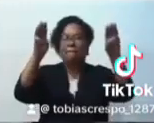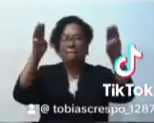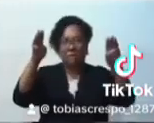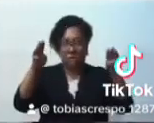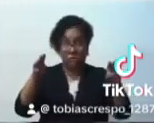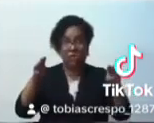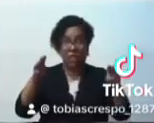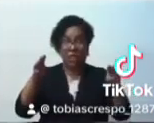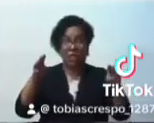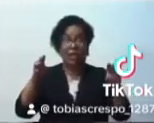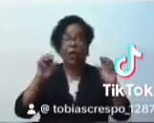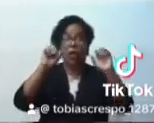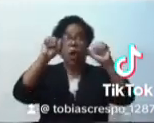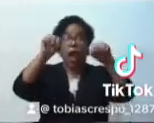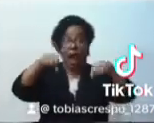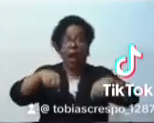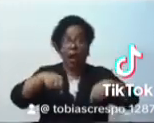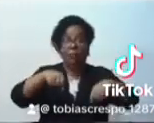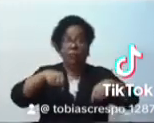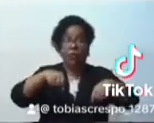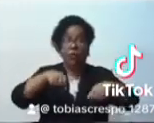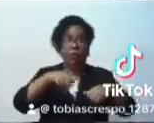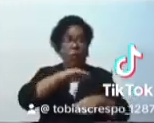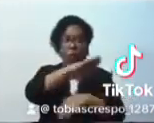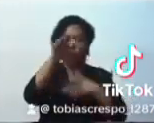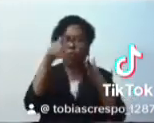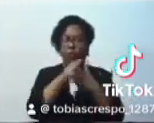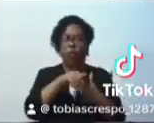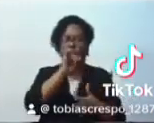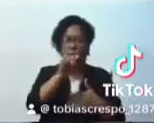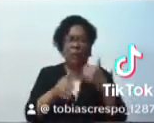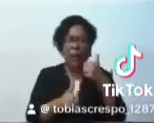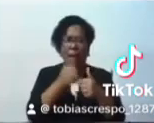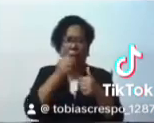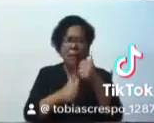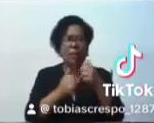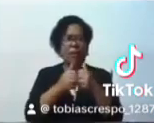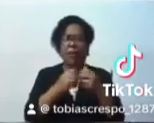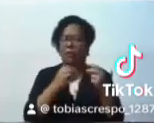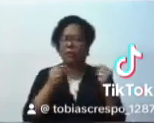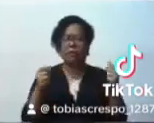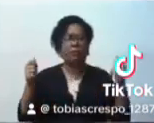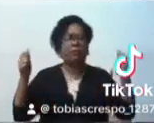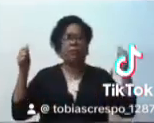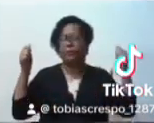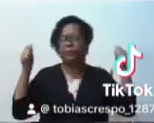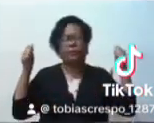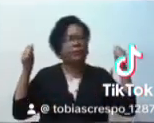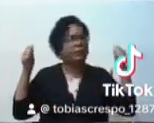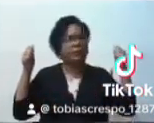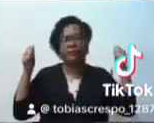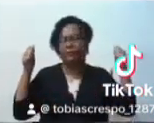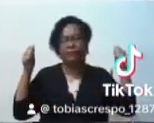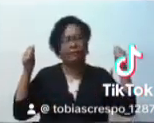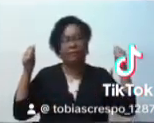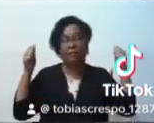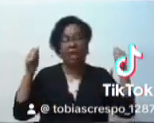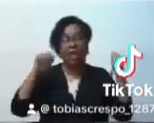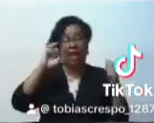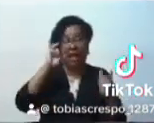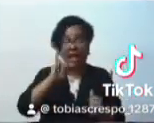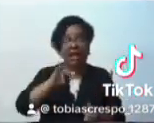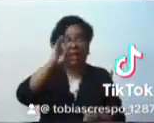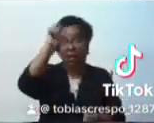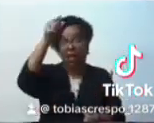nosotros los legisladores que llevar buscándole aulas porque este gobierno ha sido incompetente.